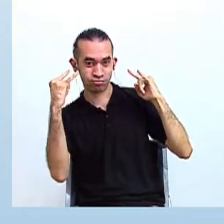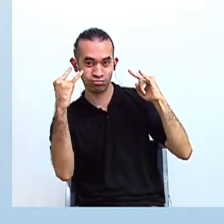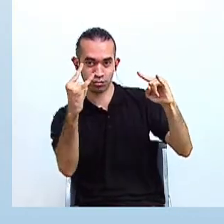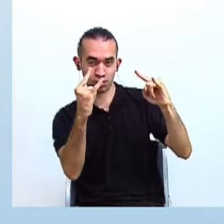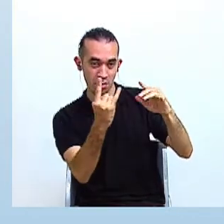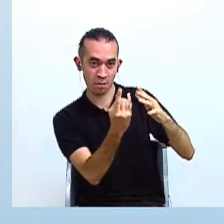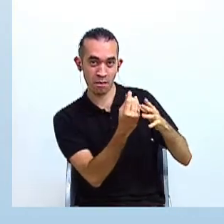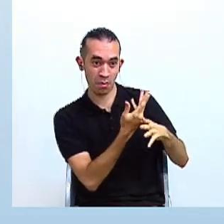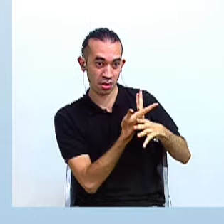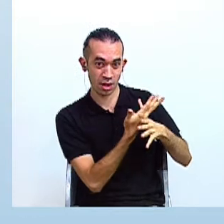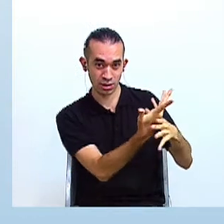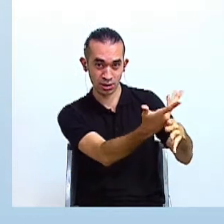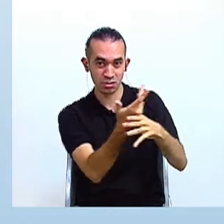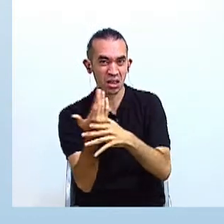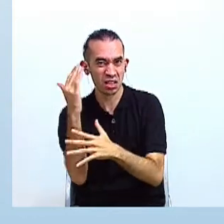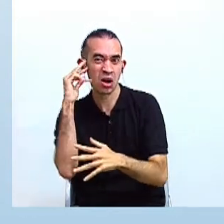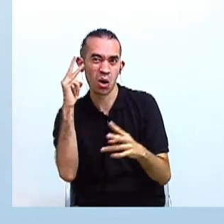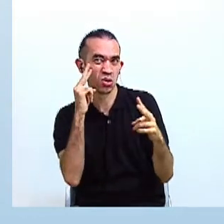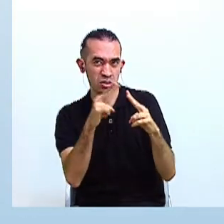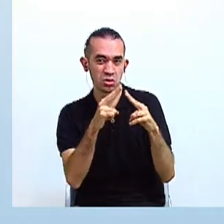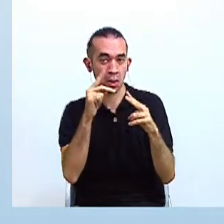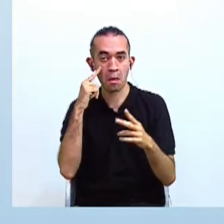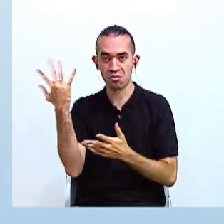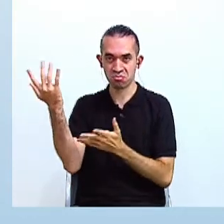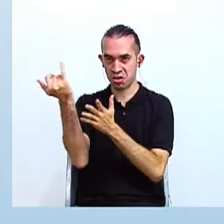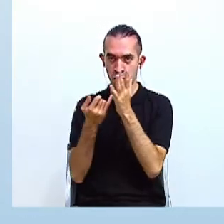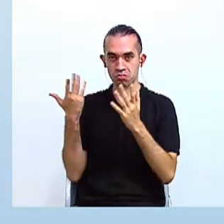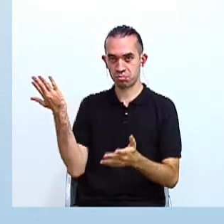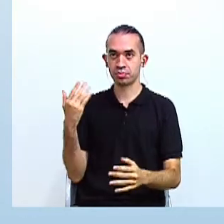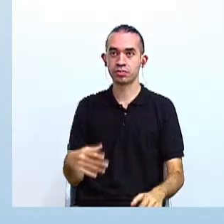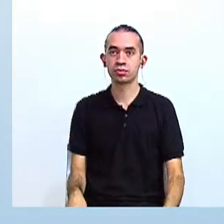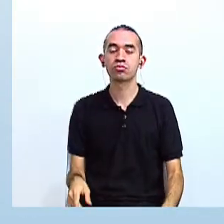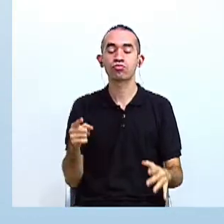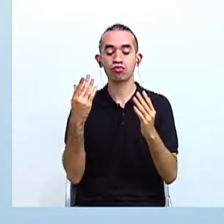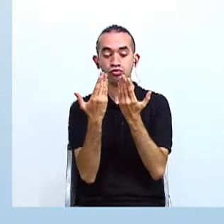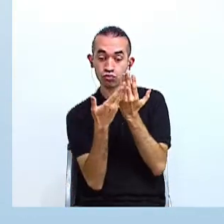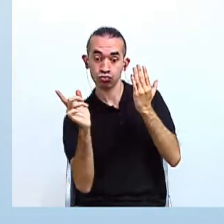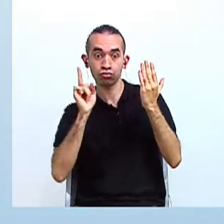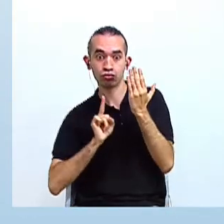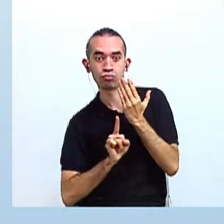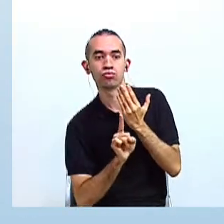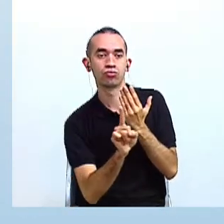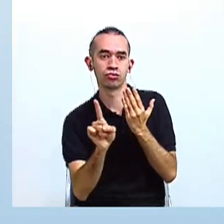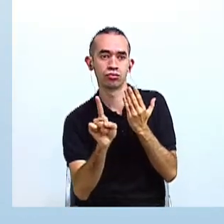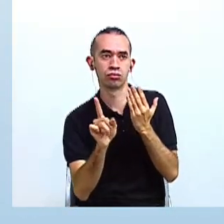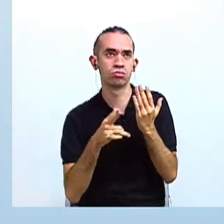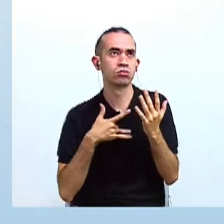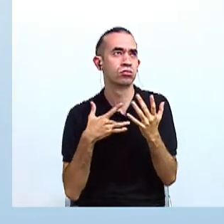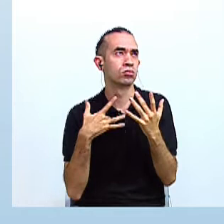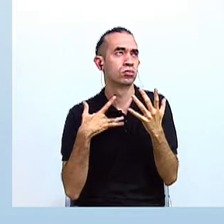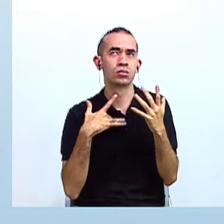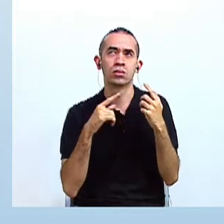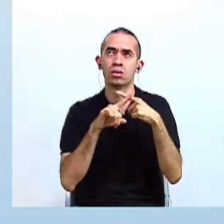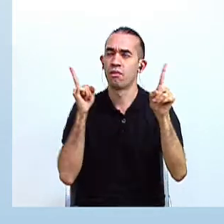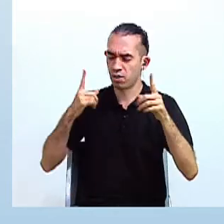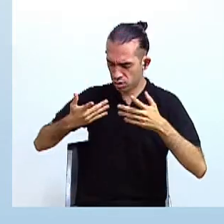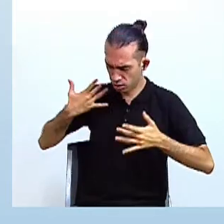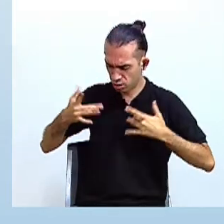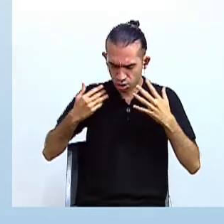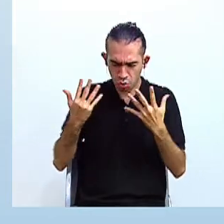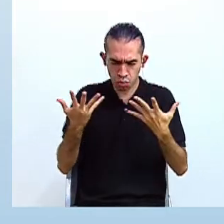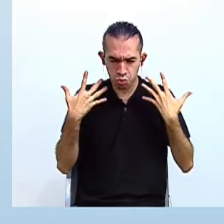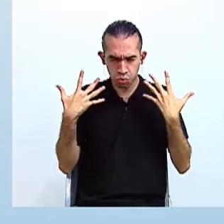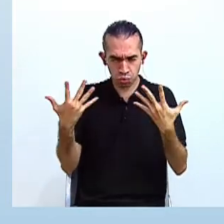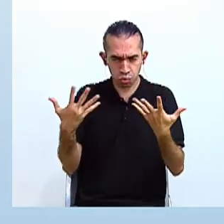es un vivero? Aquí tenemos una imagen de un vivero. Y realmente si has ingresado, habrás percibido una atmósfera muy diferente